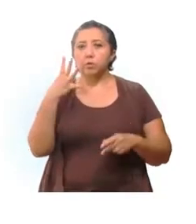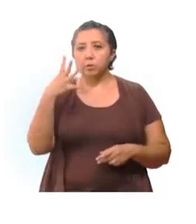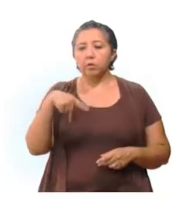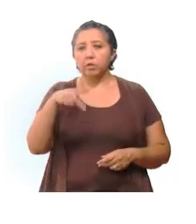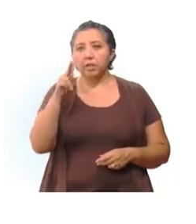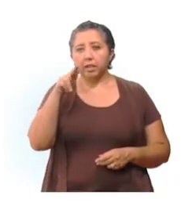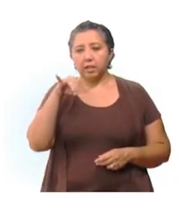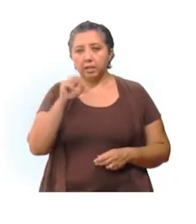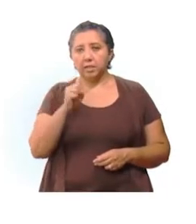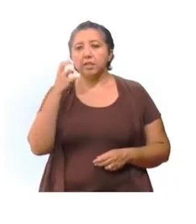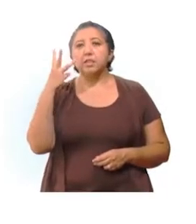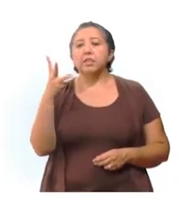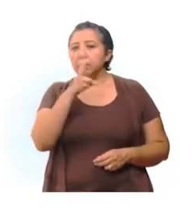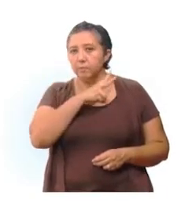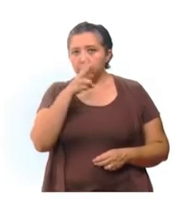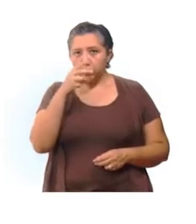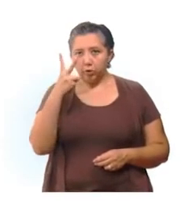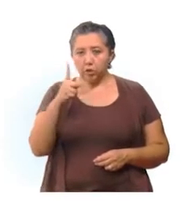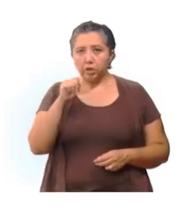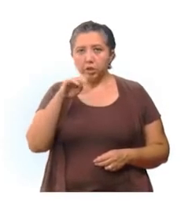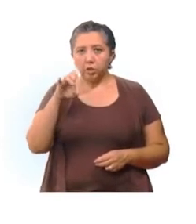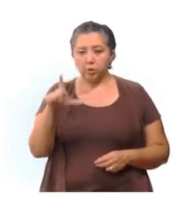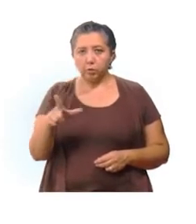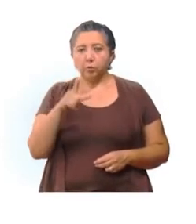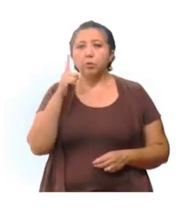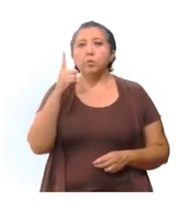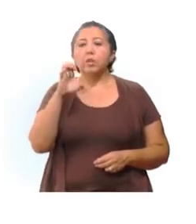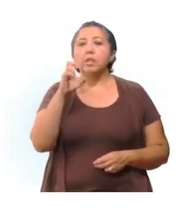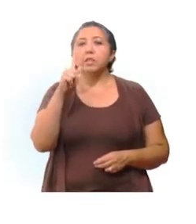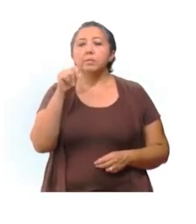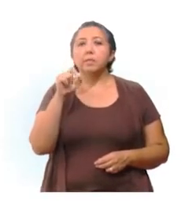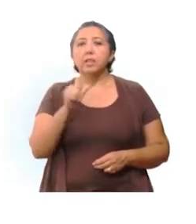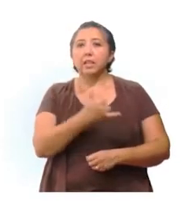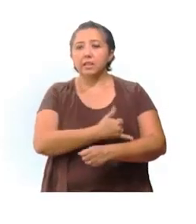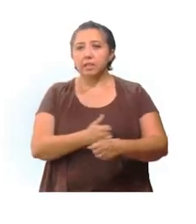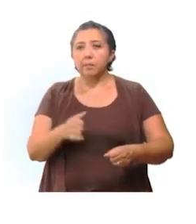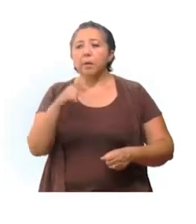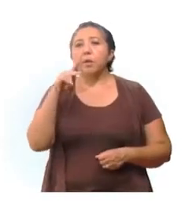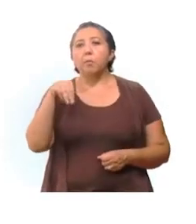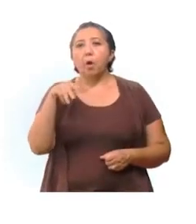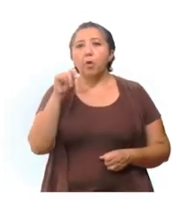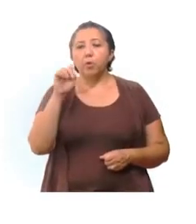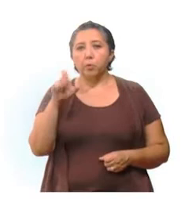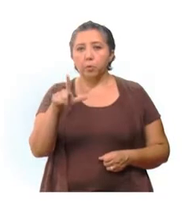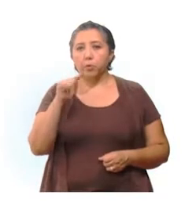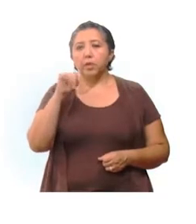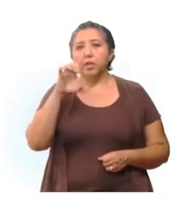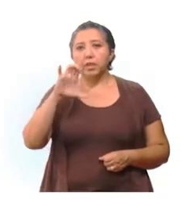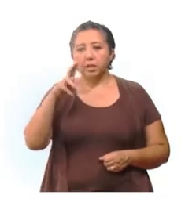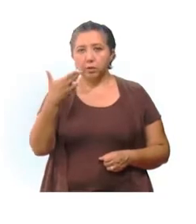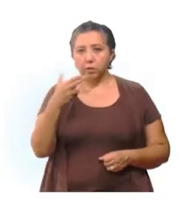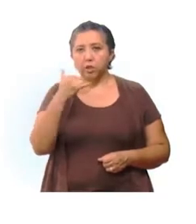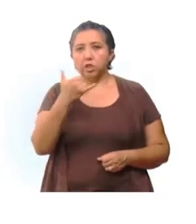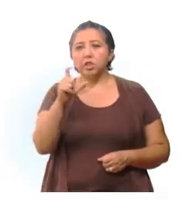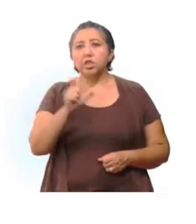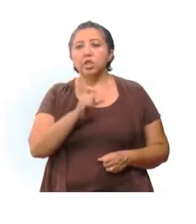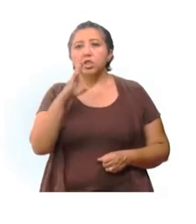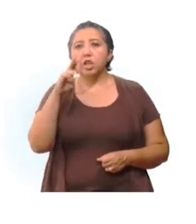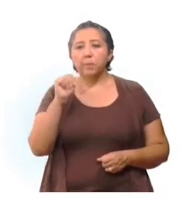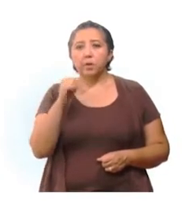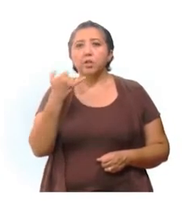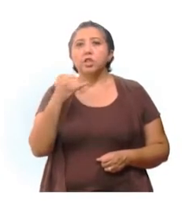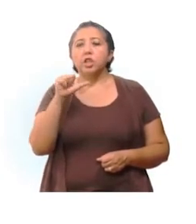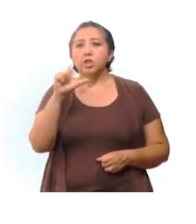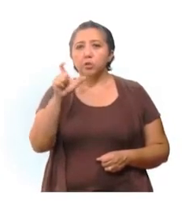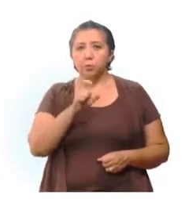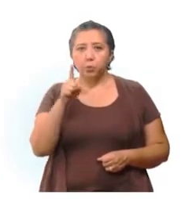en Canacín, 3 en Valladolid, 2 en Ticul, 1 en Espita, Izamal, Motul, Suquilá, Tecó, Tixcocop y Yaxcabá y